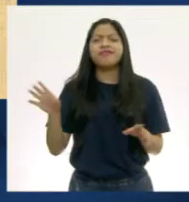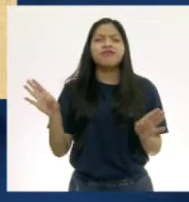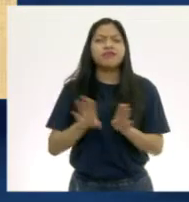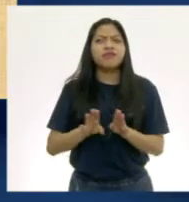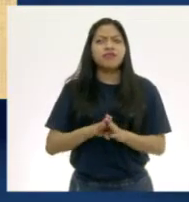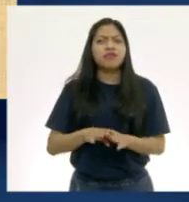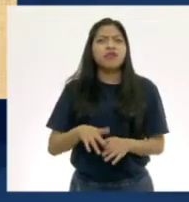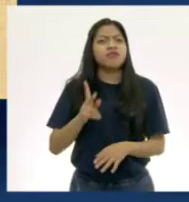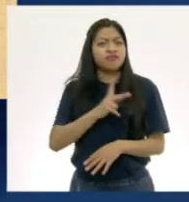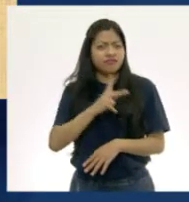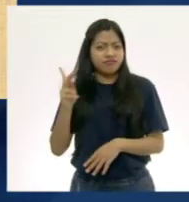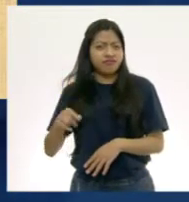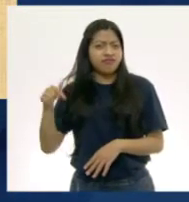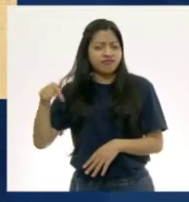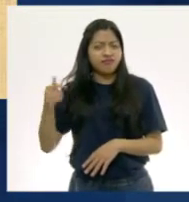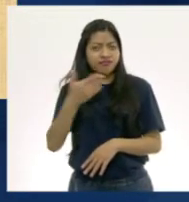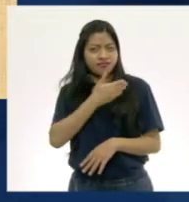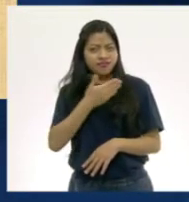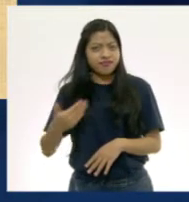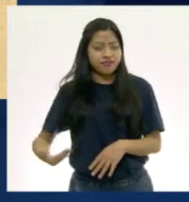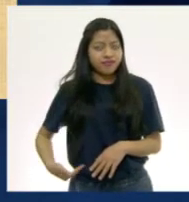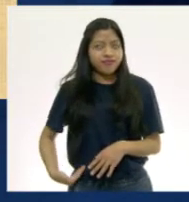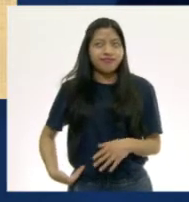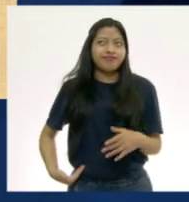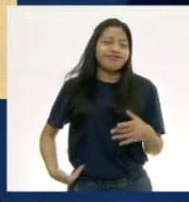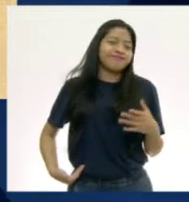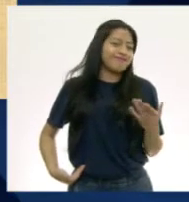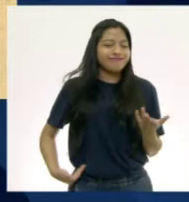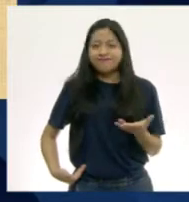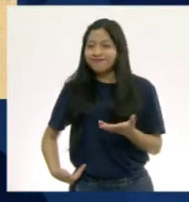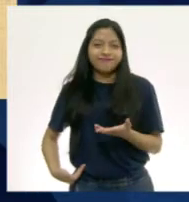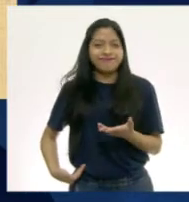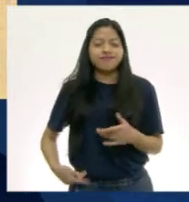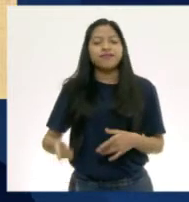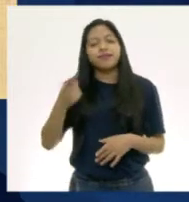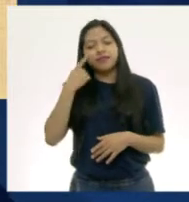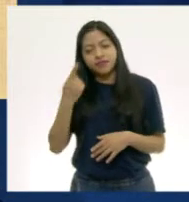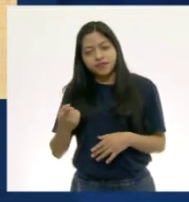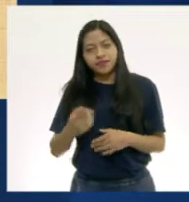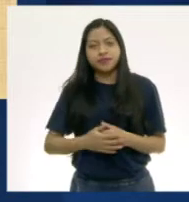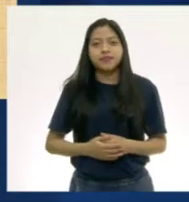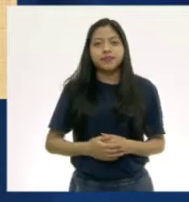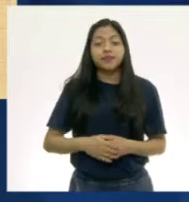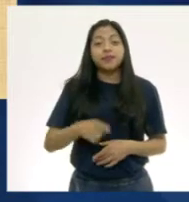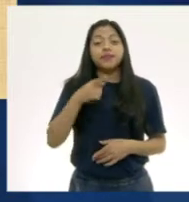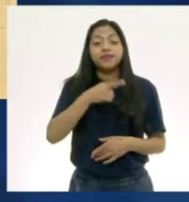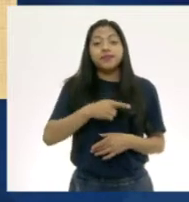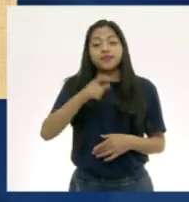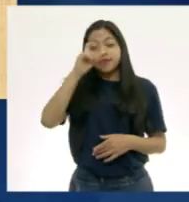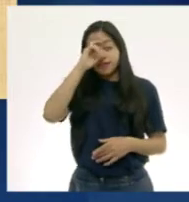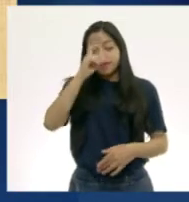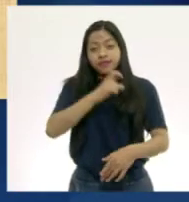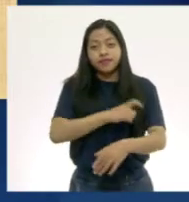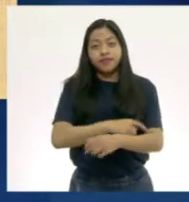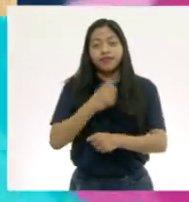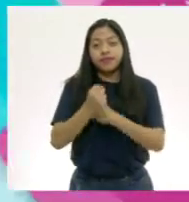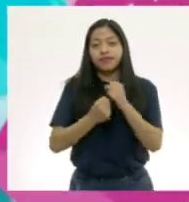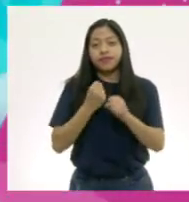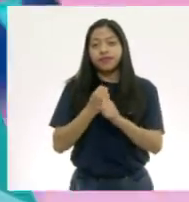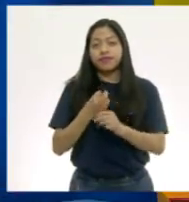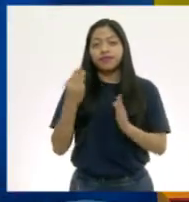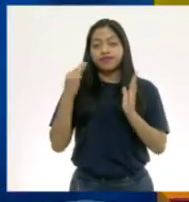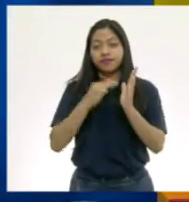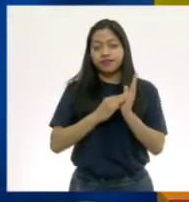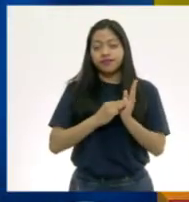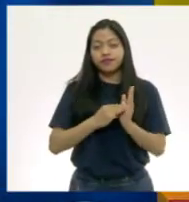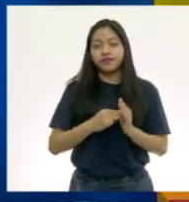el presidente? No exactamente. Verás, el Estado egipcio, sobre todo a partir del año 3000